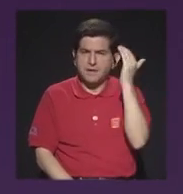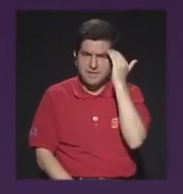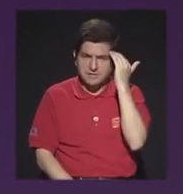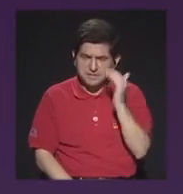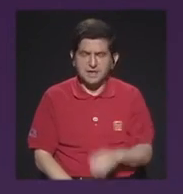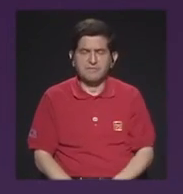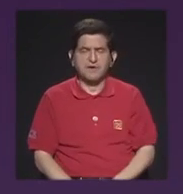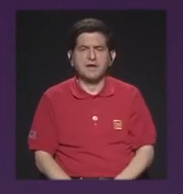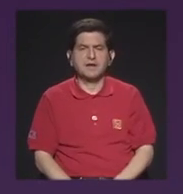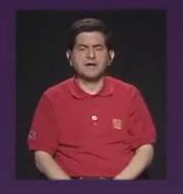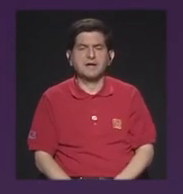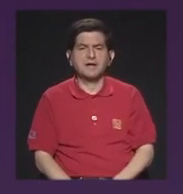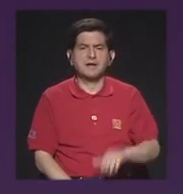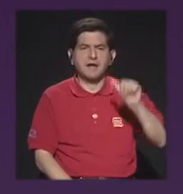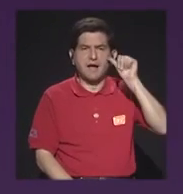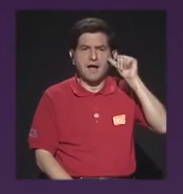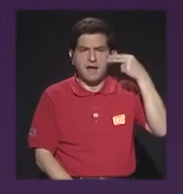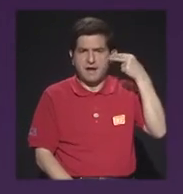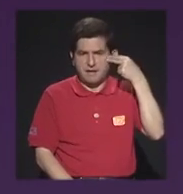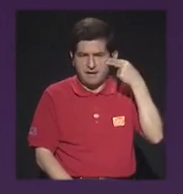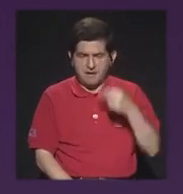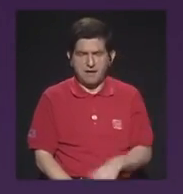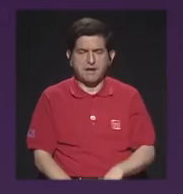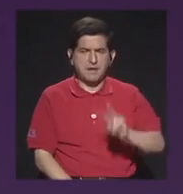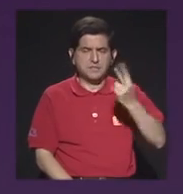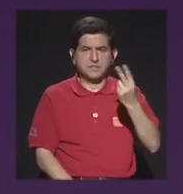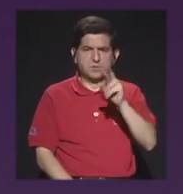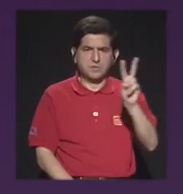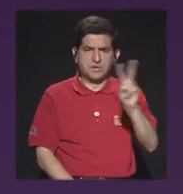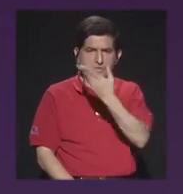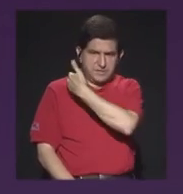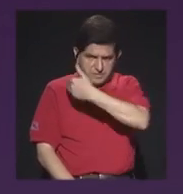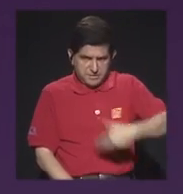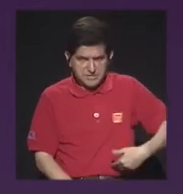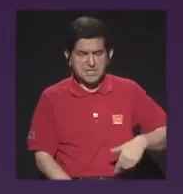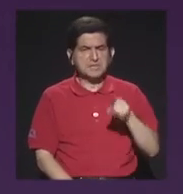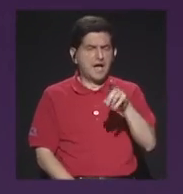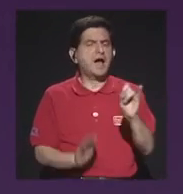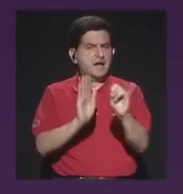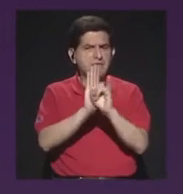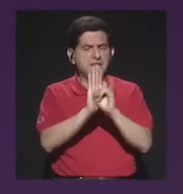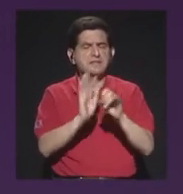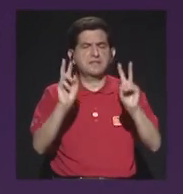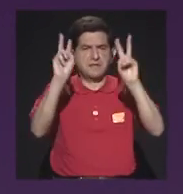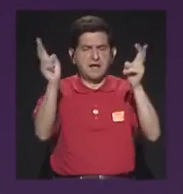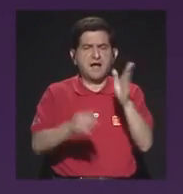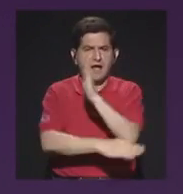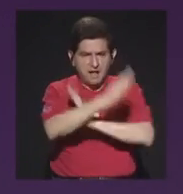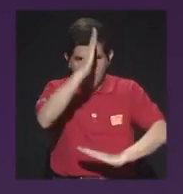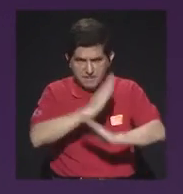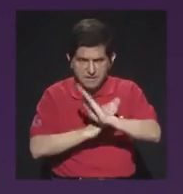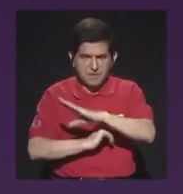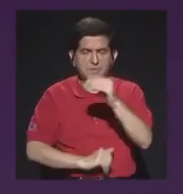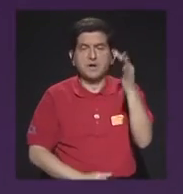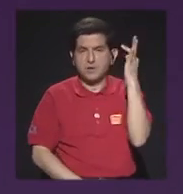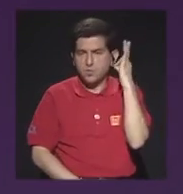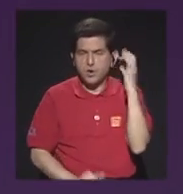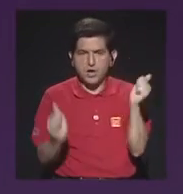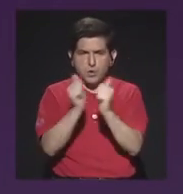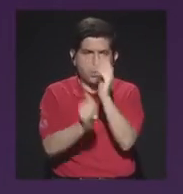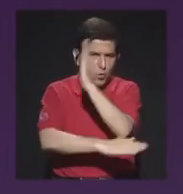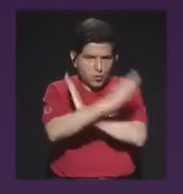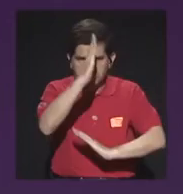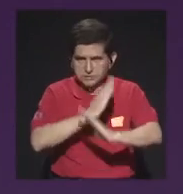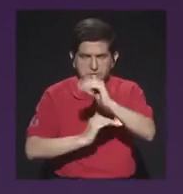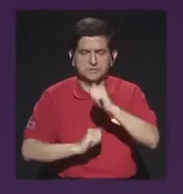doña Nelena Chacón, la segunda vicepresidenta, está súper identificada con el tema de discapacidad y mujeres con discapacidad.